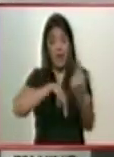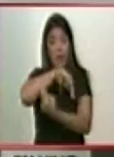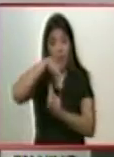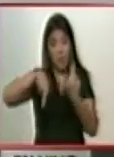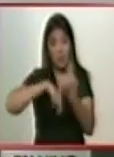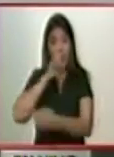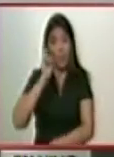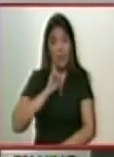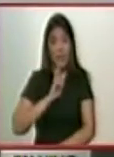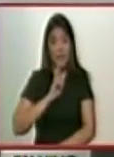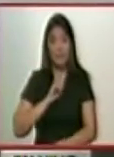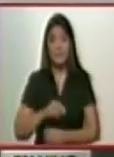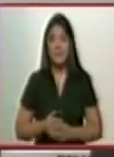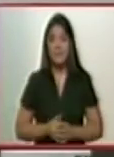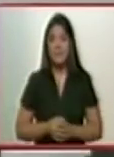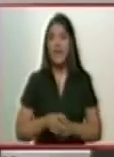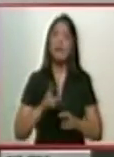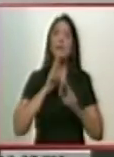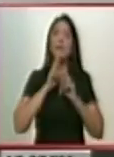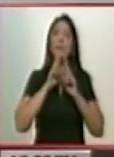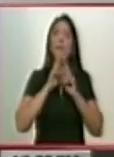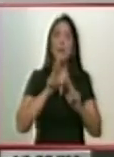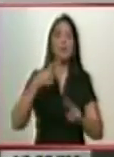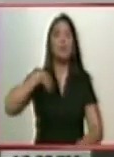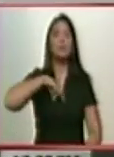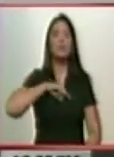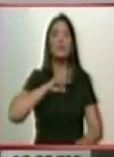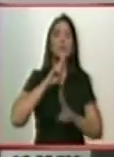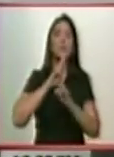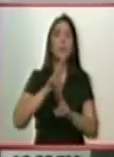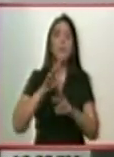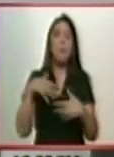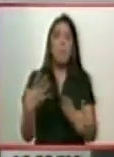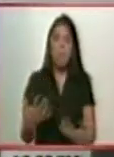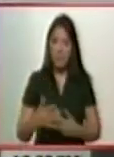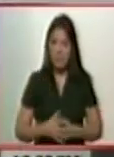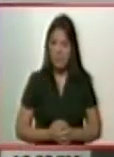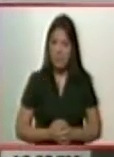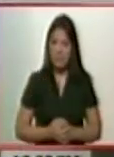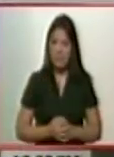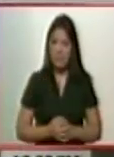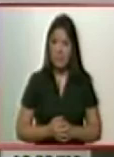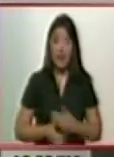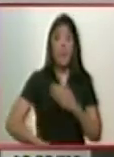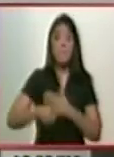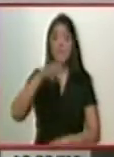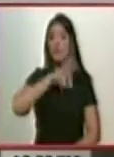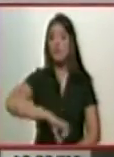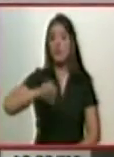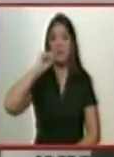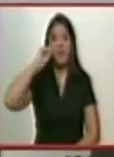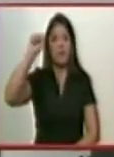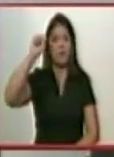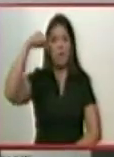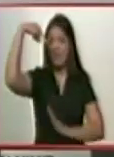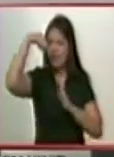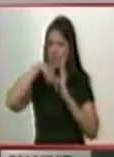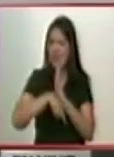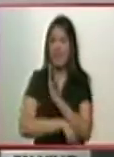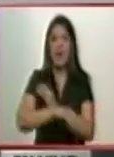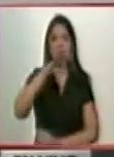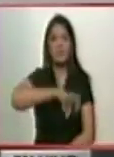bolivariana la respuesta que nosotros damos más socialismo profundizar el pensamiento